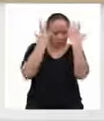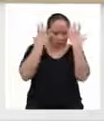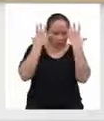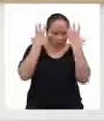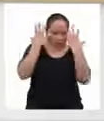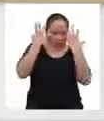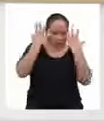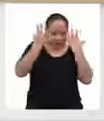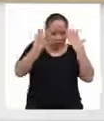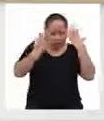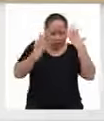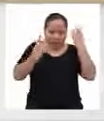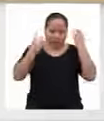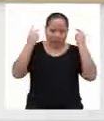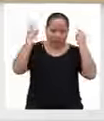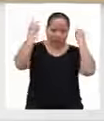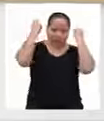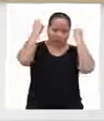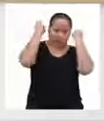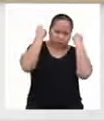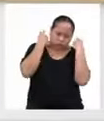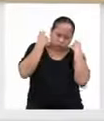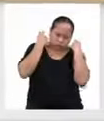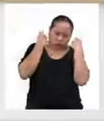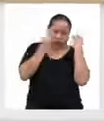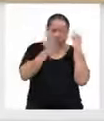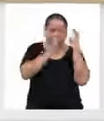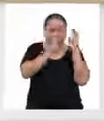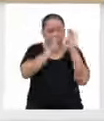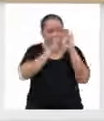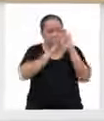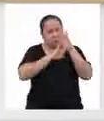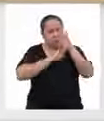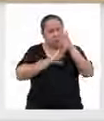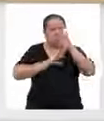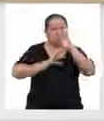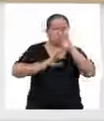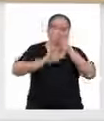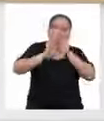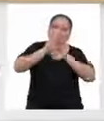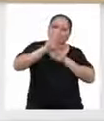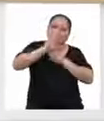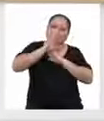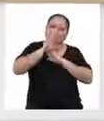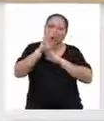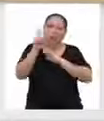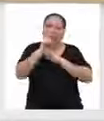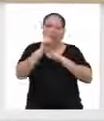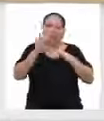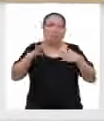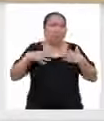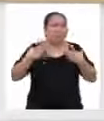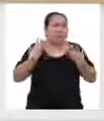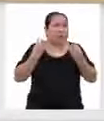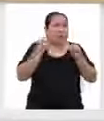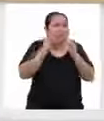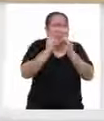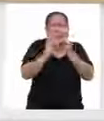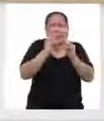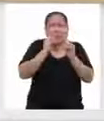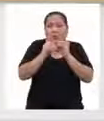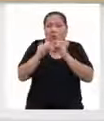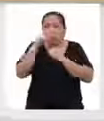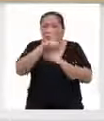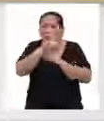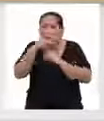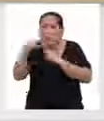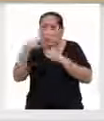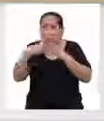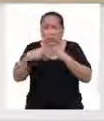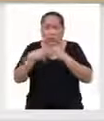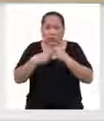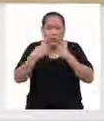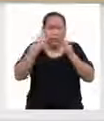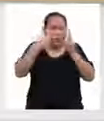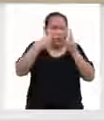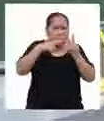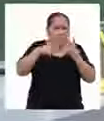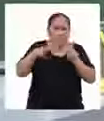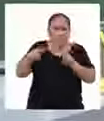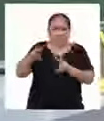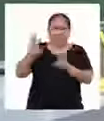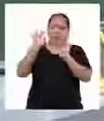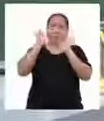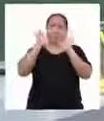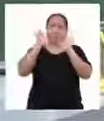sentimos sobrecargados y frustrados por no poder cumplir con tantas exigencias o cuando percibimos